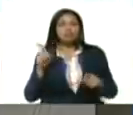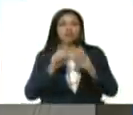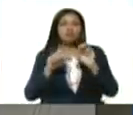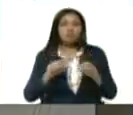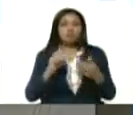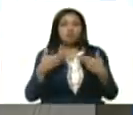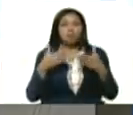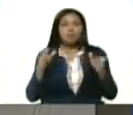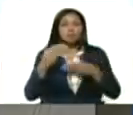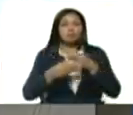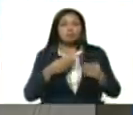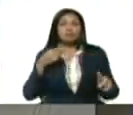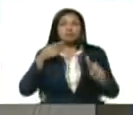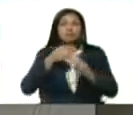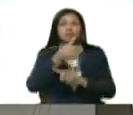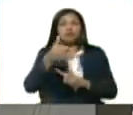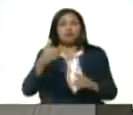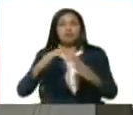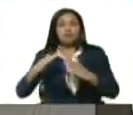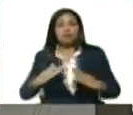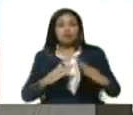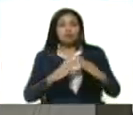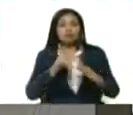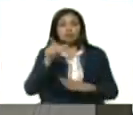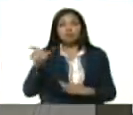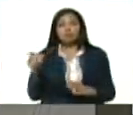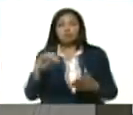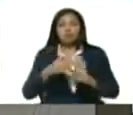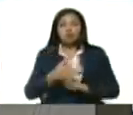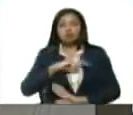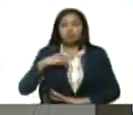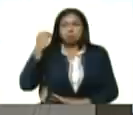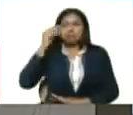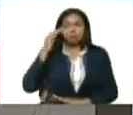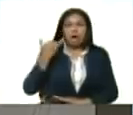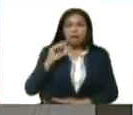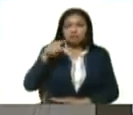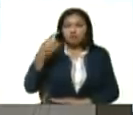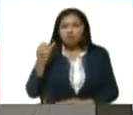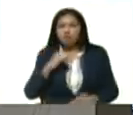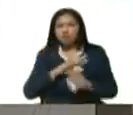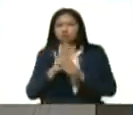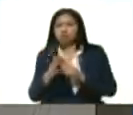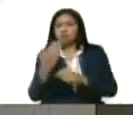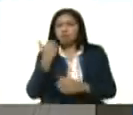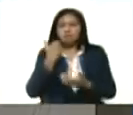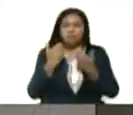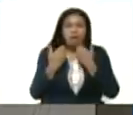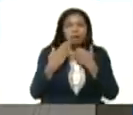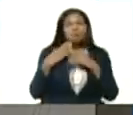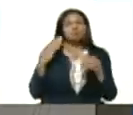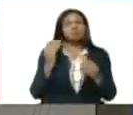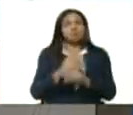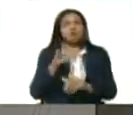ir a la casa de la persona de la cual sospechamos que pueda tener una infección por